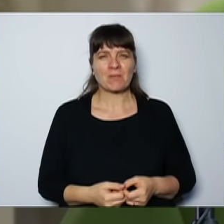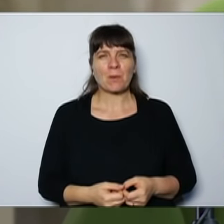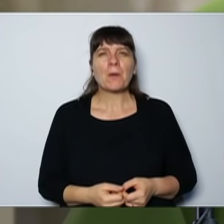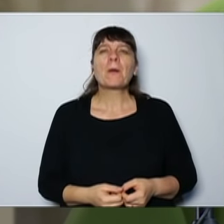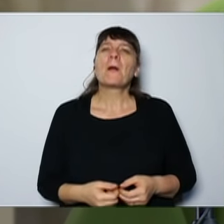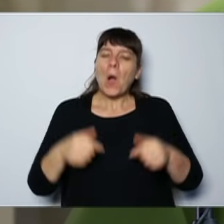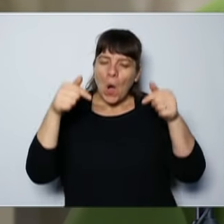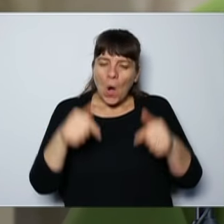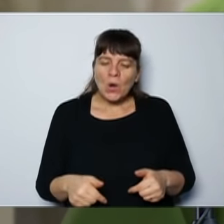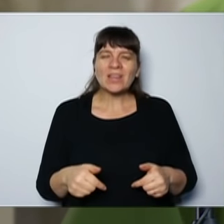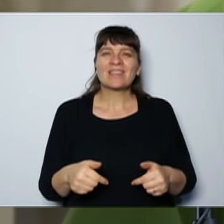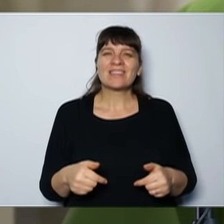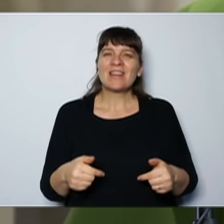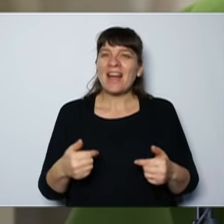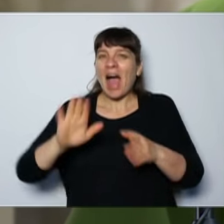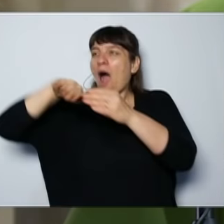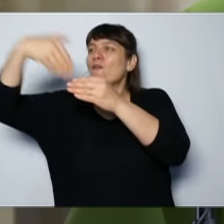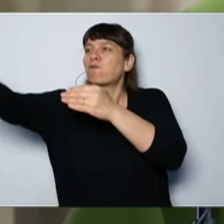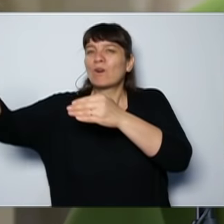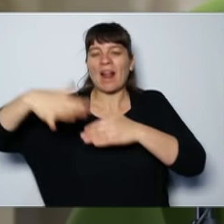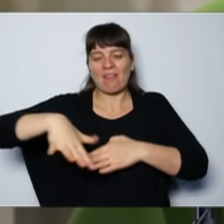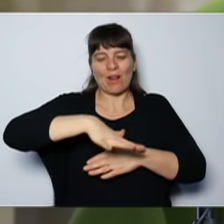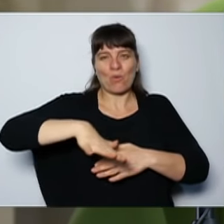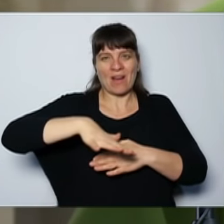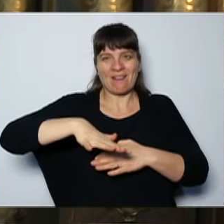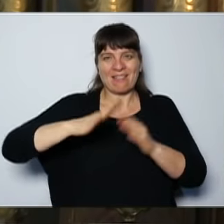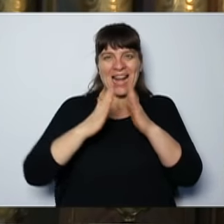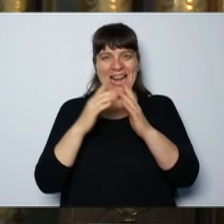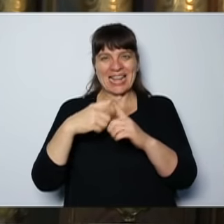Podemos decir también hoy en las periferias.